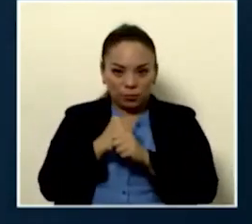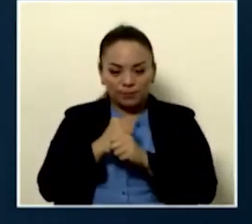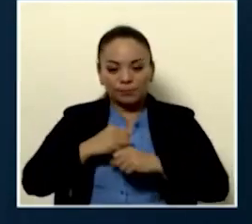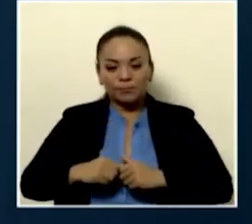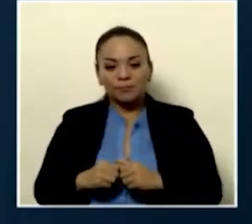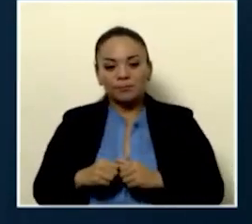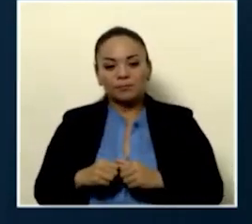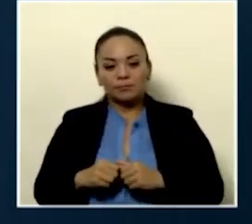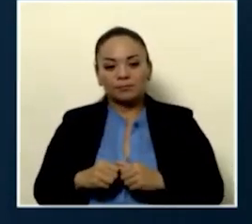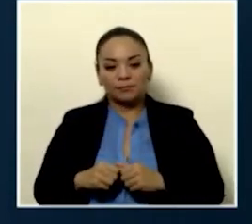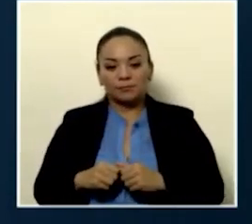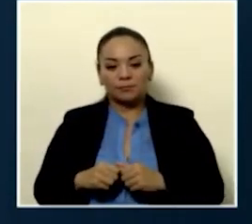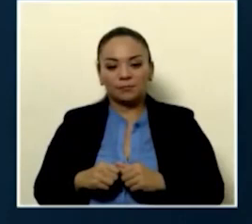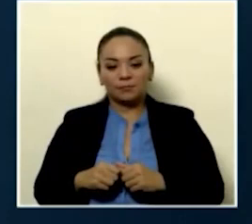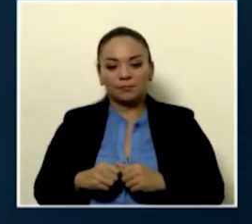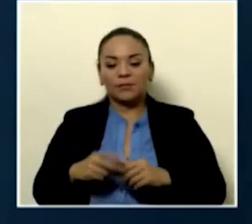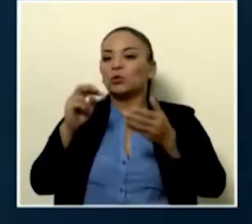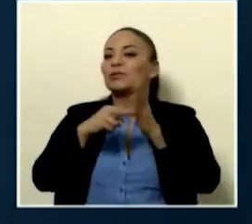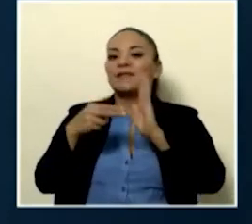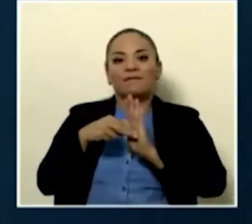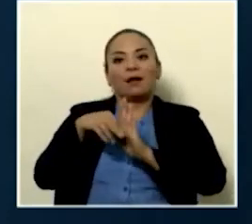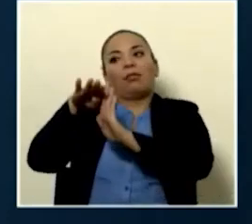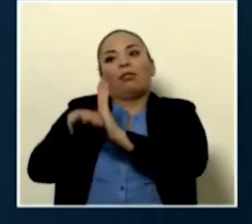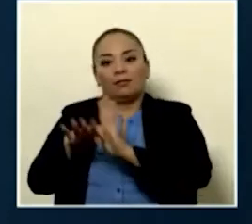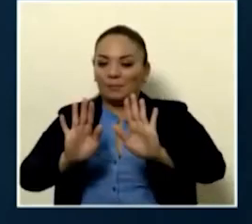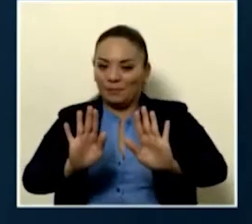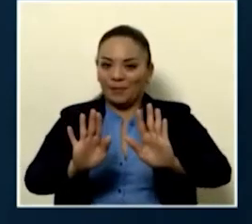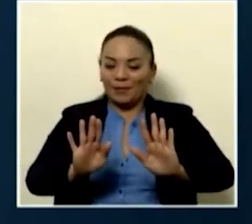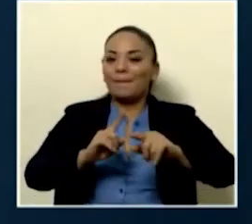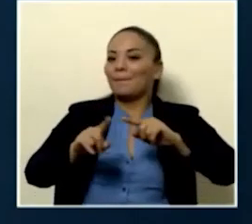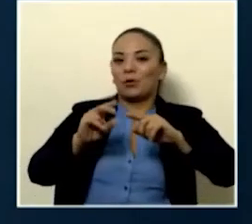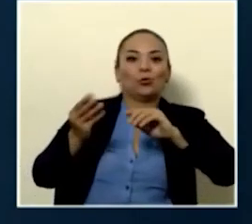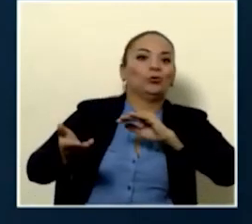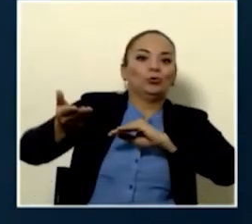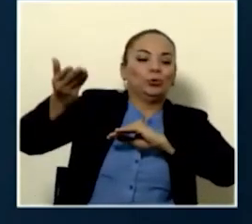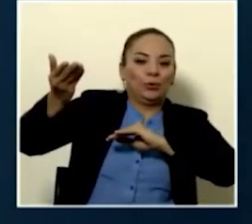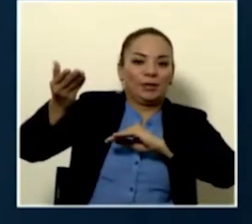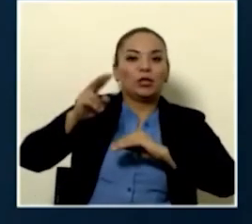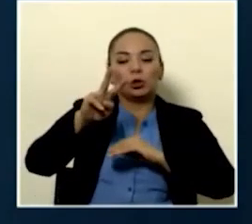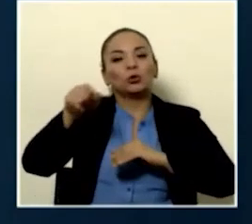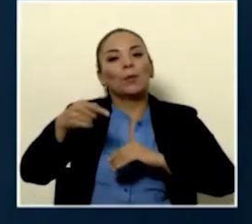Es más, no es que va a bajar, pero en lugar de subir